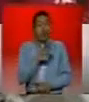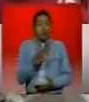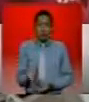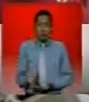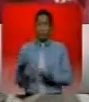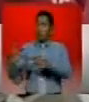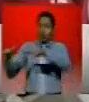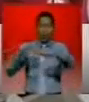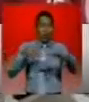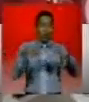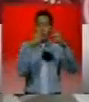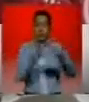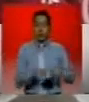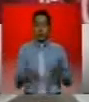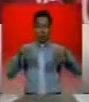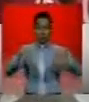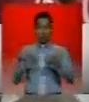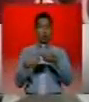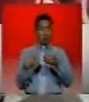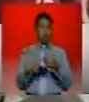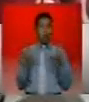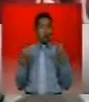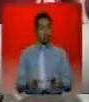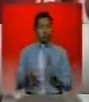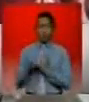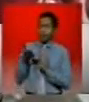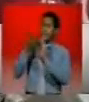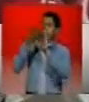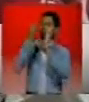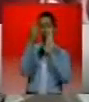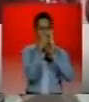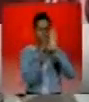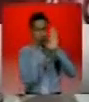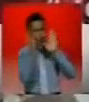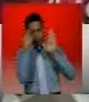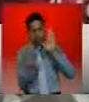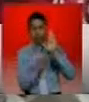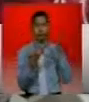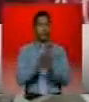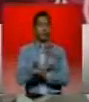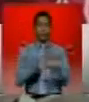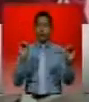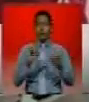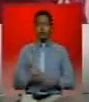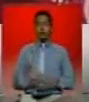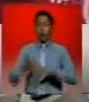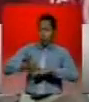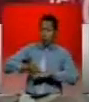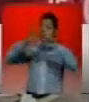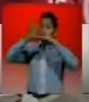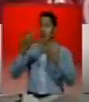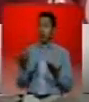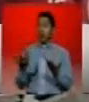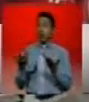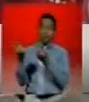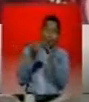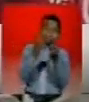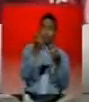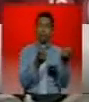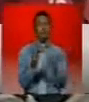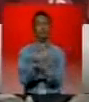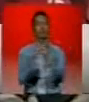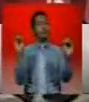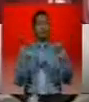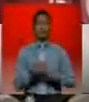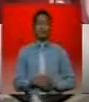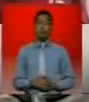otros lugares. Aquí en Quito también existe, ¿no? Pero no hay autoridad local que enfrente estos problemas, y son trampas mortales en caso de un sismo. Entonces habrá